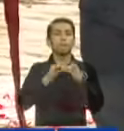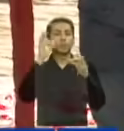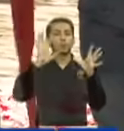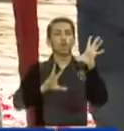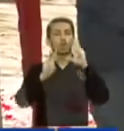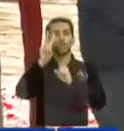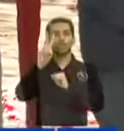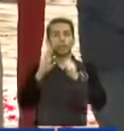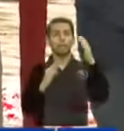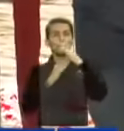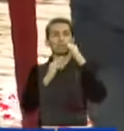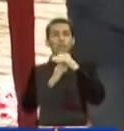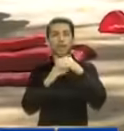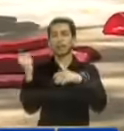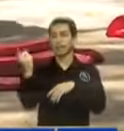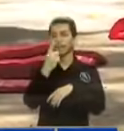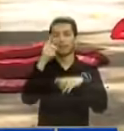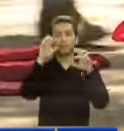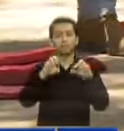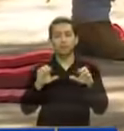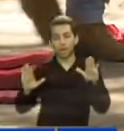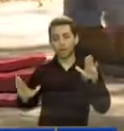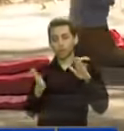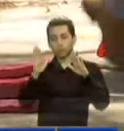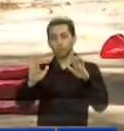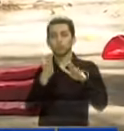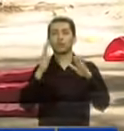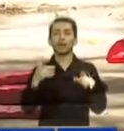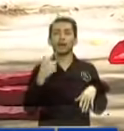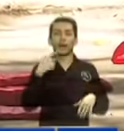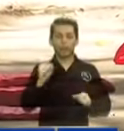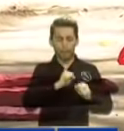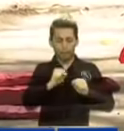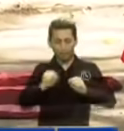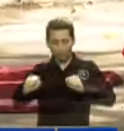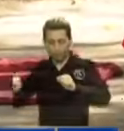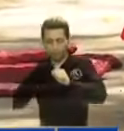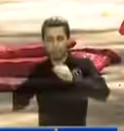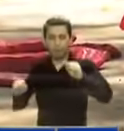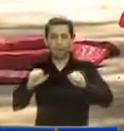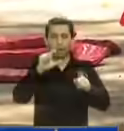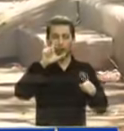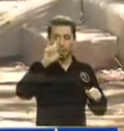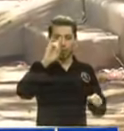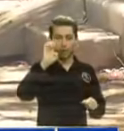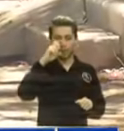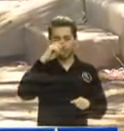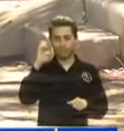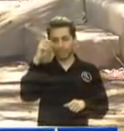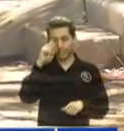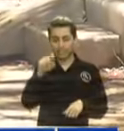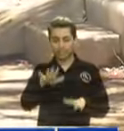especialmente los albañiles, celebraron al Niño Dios con la quema de pólvora desde sus hogares, en obediencia a las autoridades